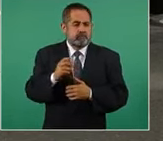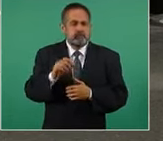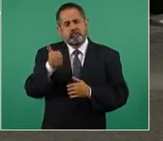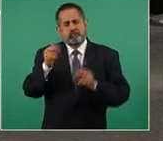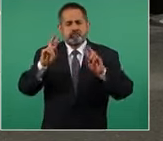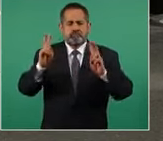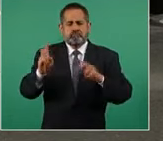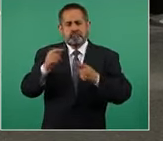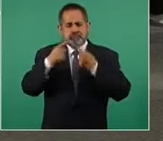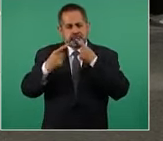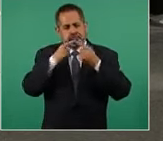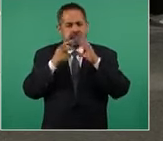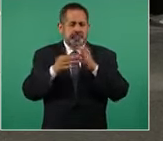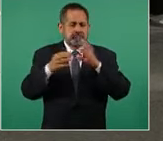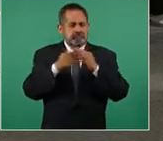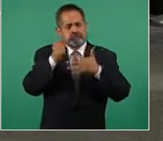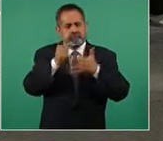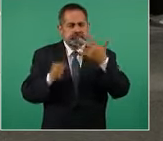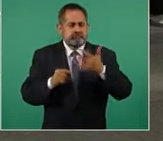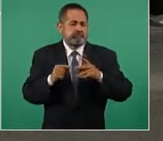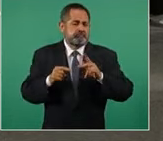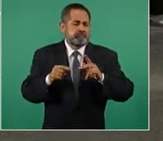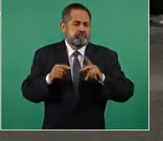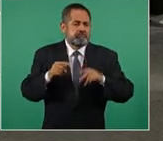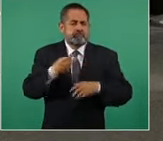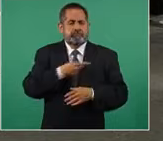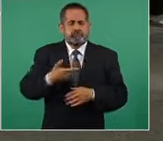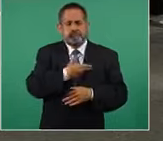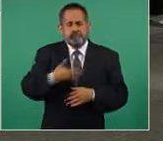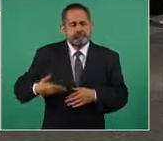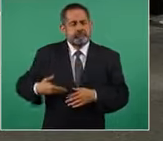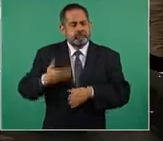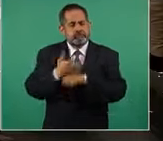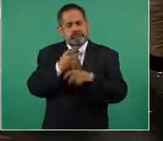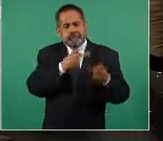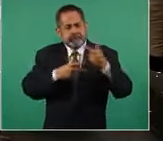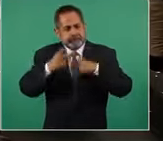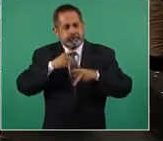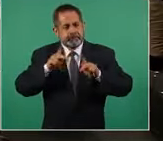temas además de la visita de la vicepresidenta de los Estados Unidos?